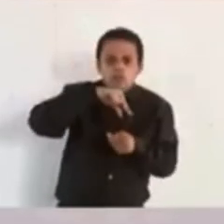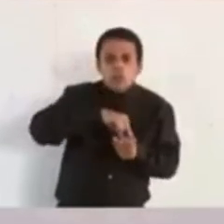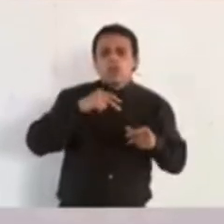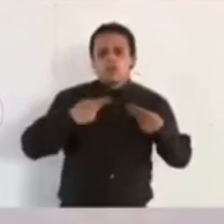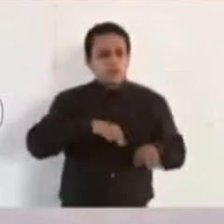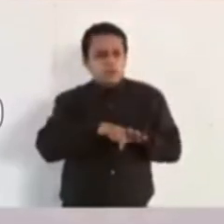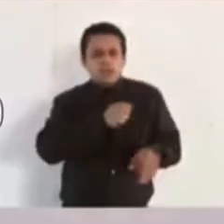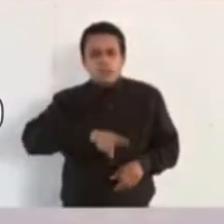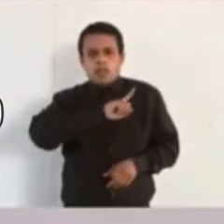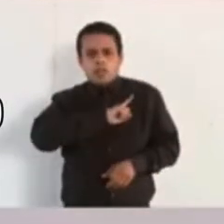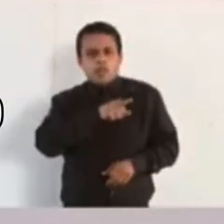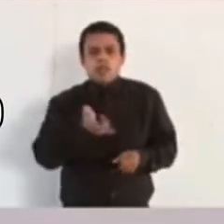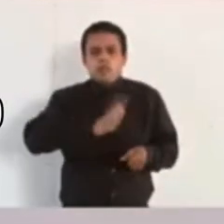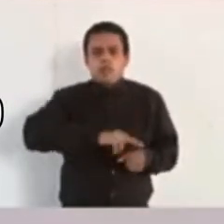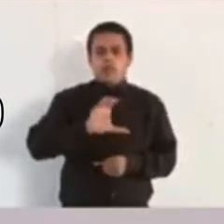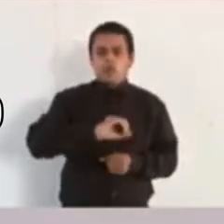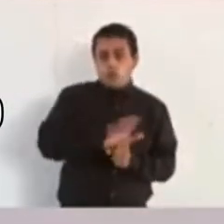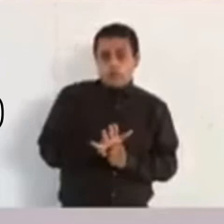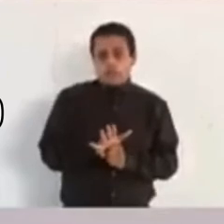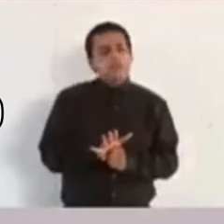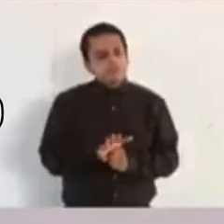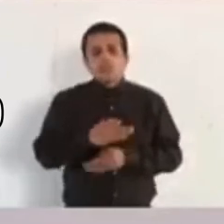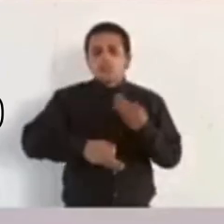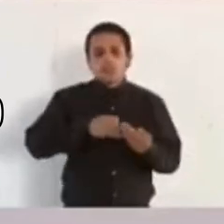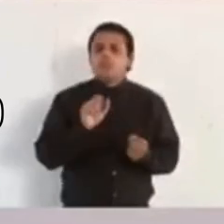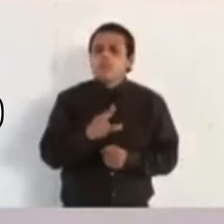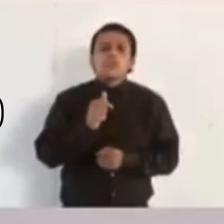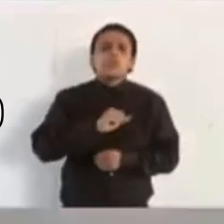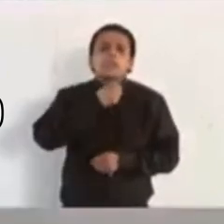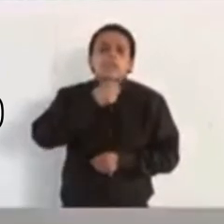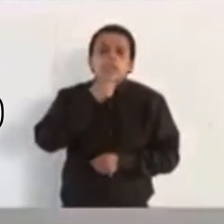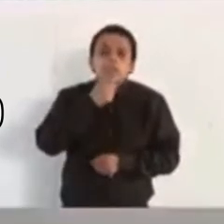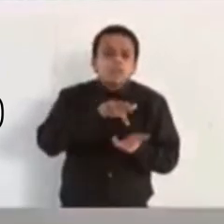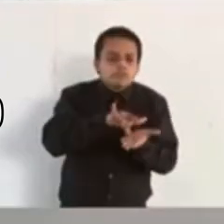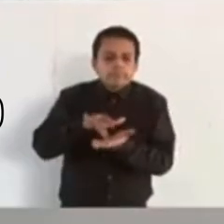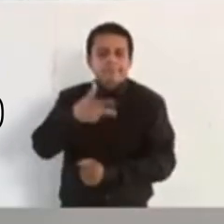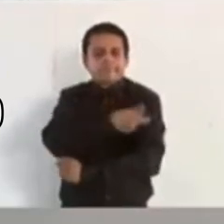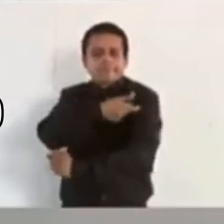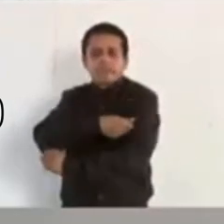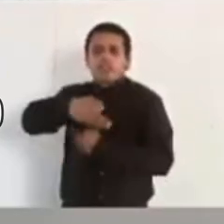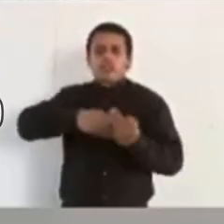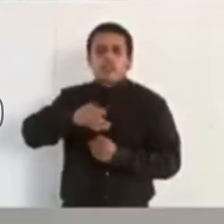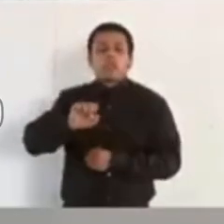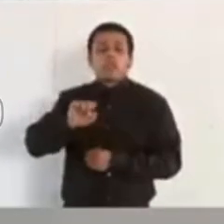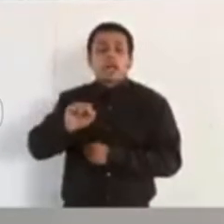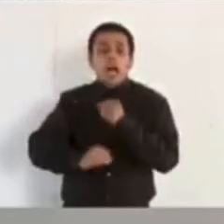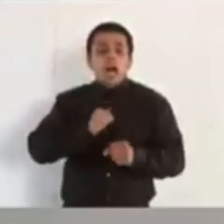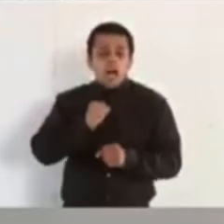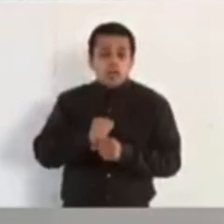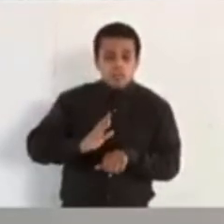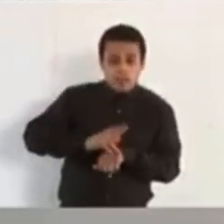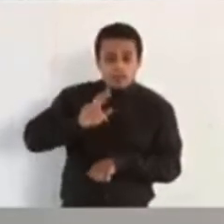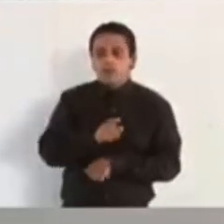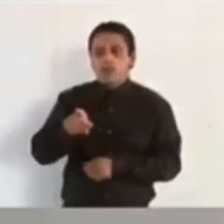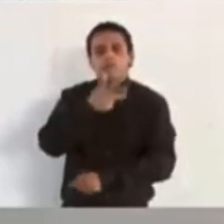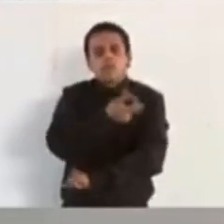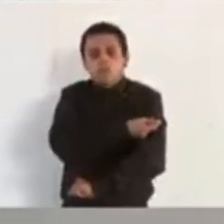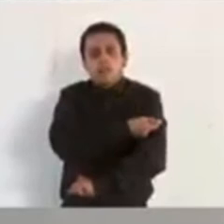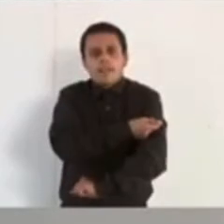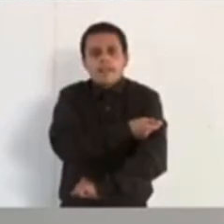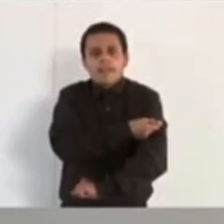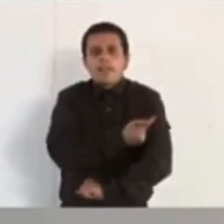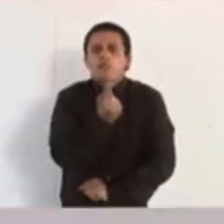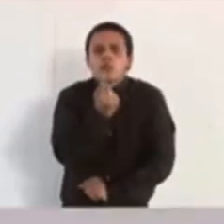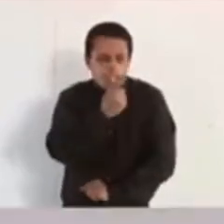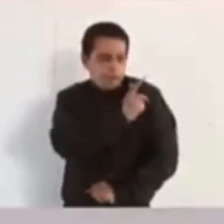salud que están en hospitales COVID y a todos los adultos mayores. Todos los mayores de 60 años van a estar vacunados, cuando menos con